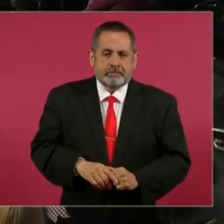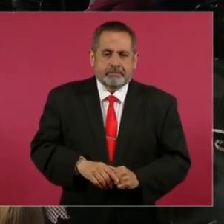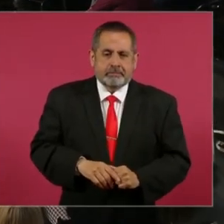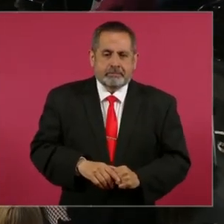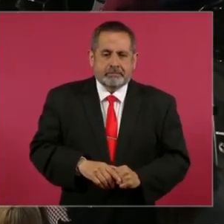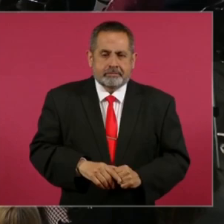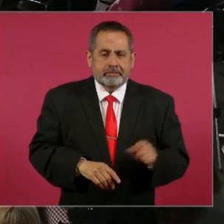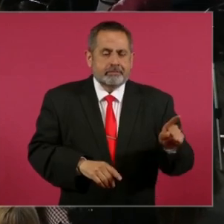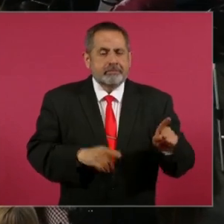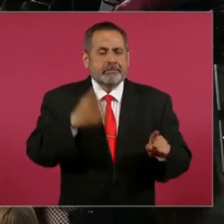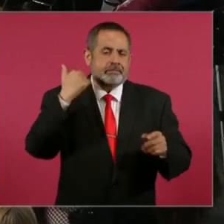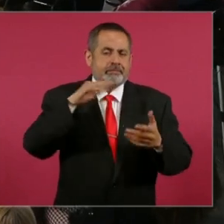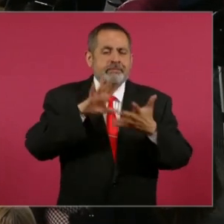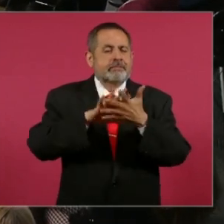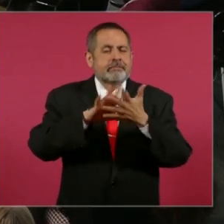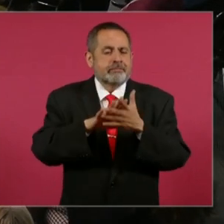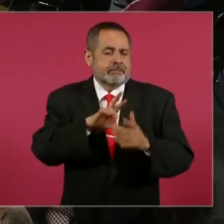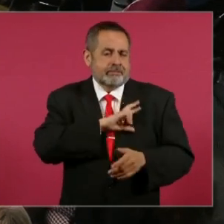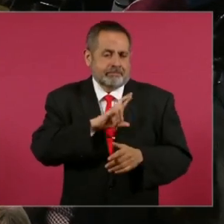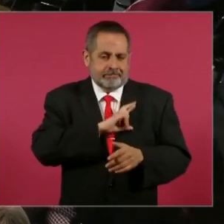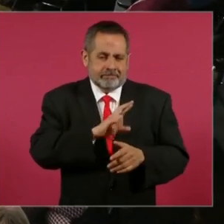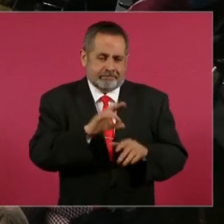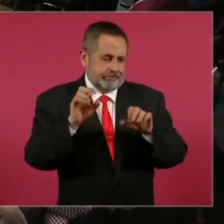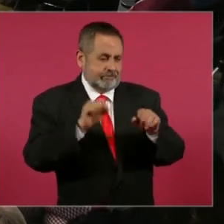de esos penales privados,